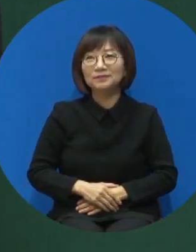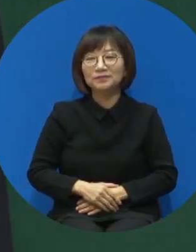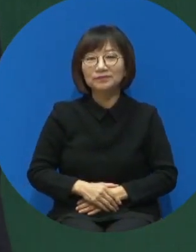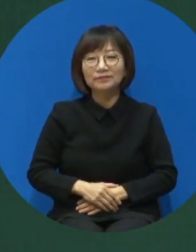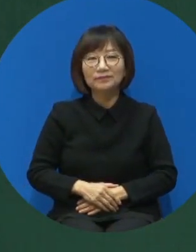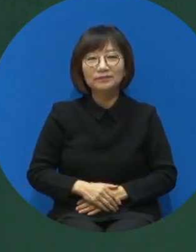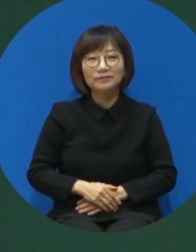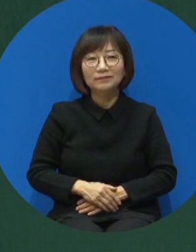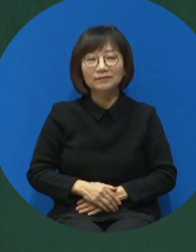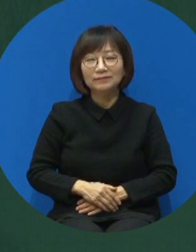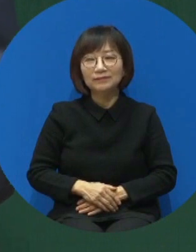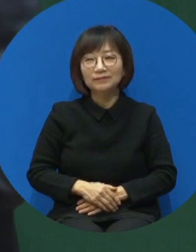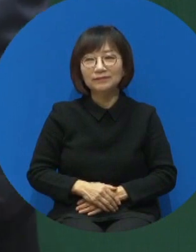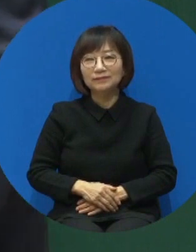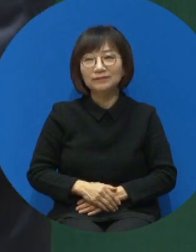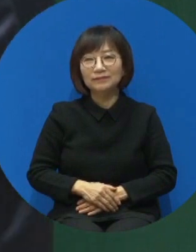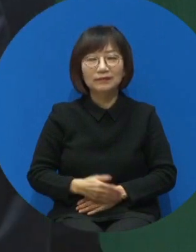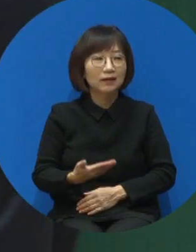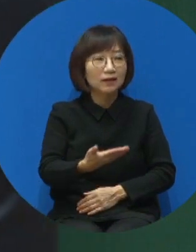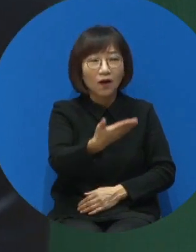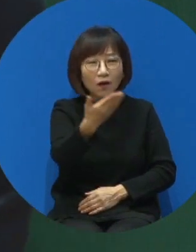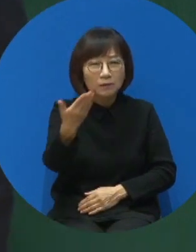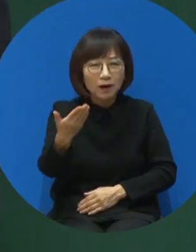hotton otoñal